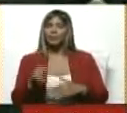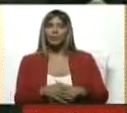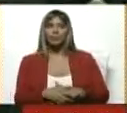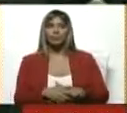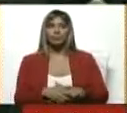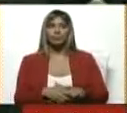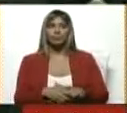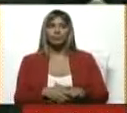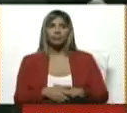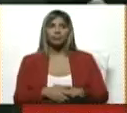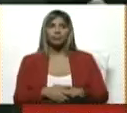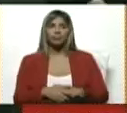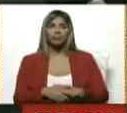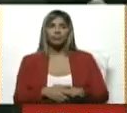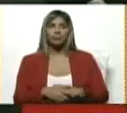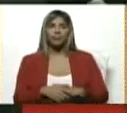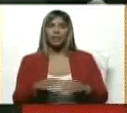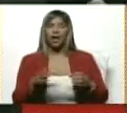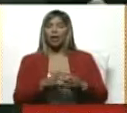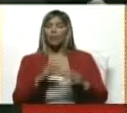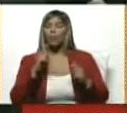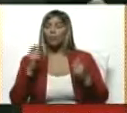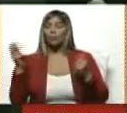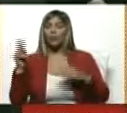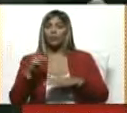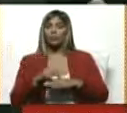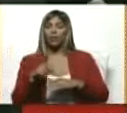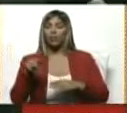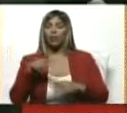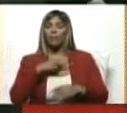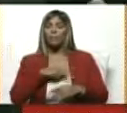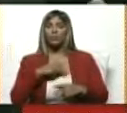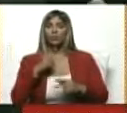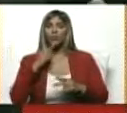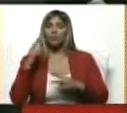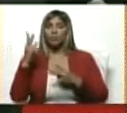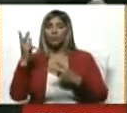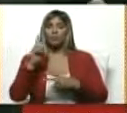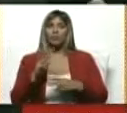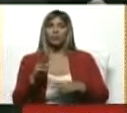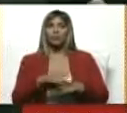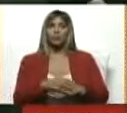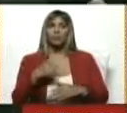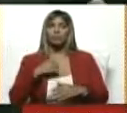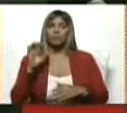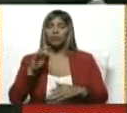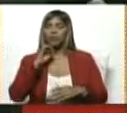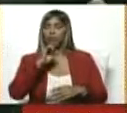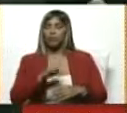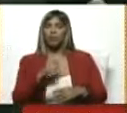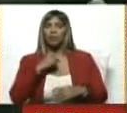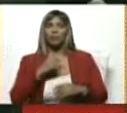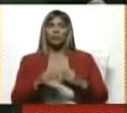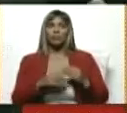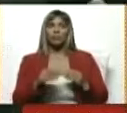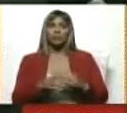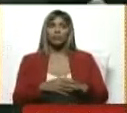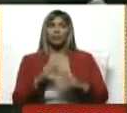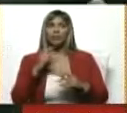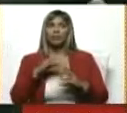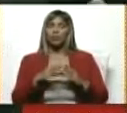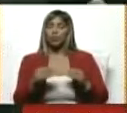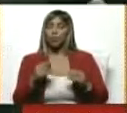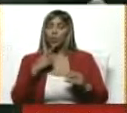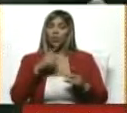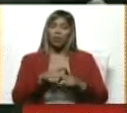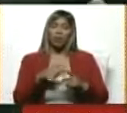los compañeros del equipo promotor nacional de la gran misión Viva Venezuela, mi patria querida, que han estado